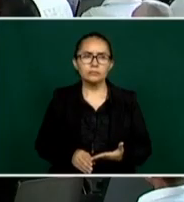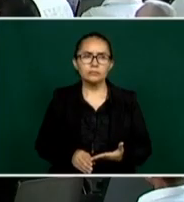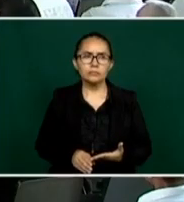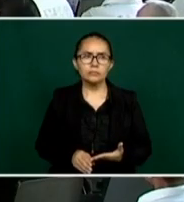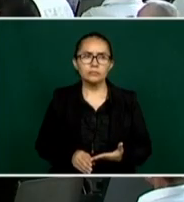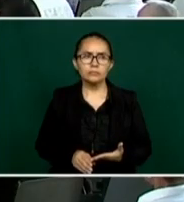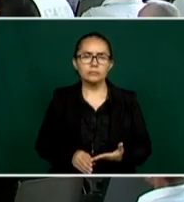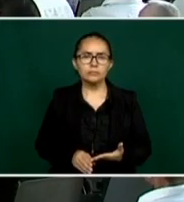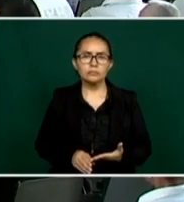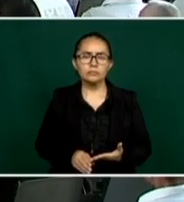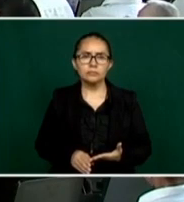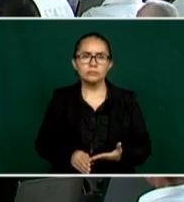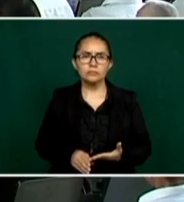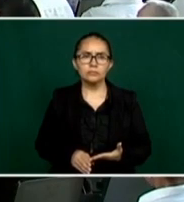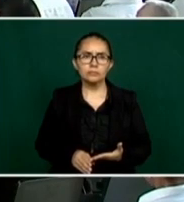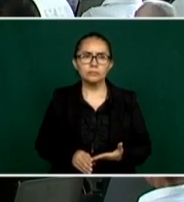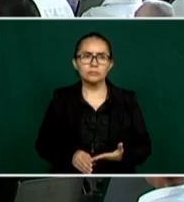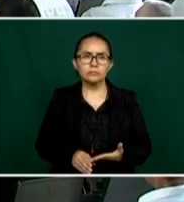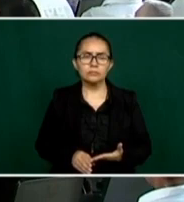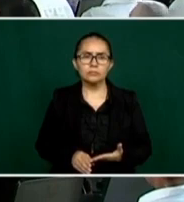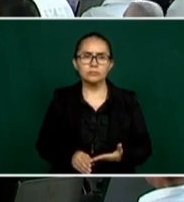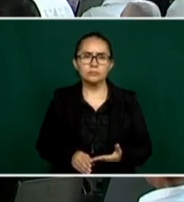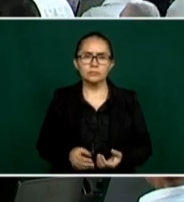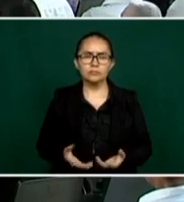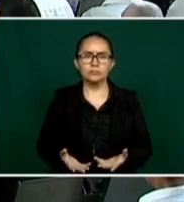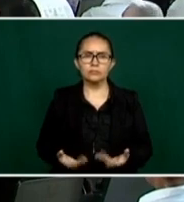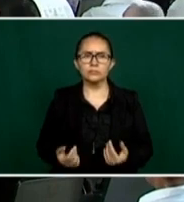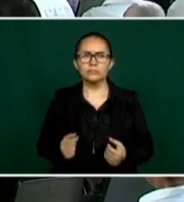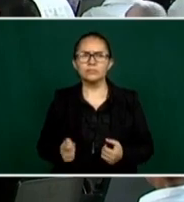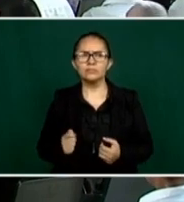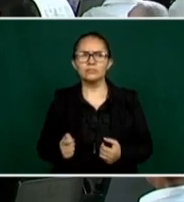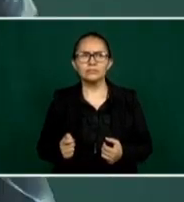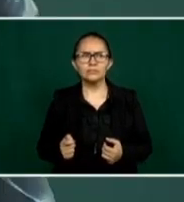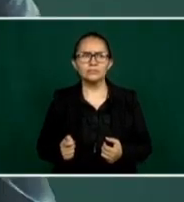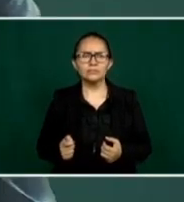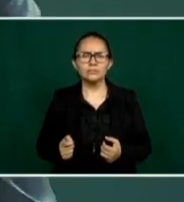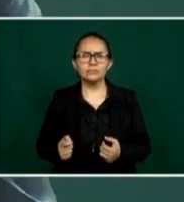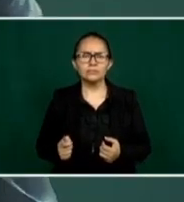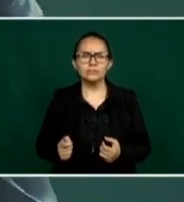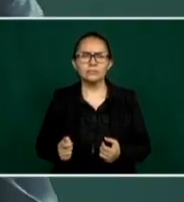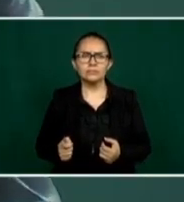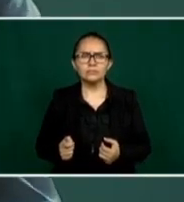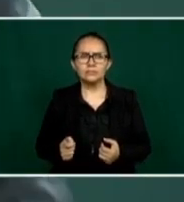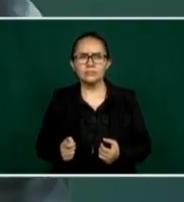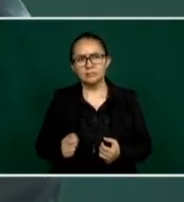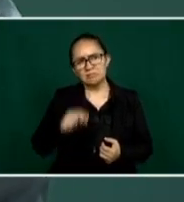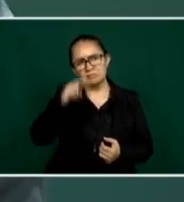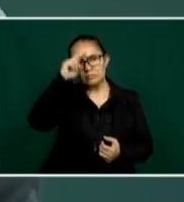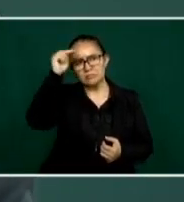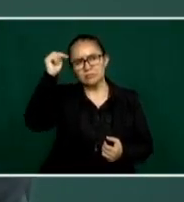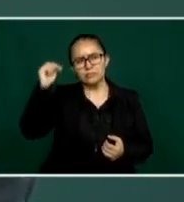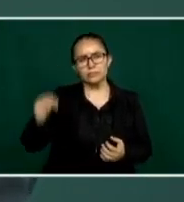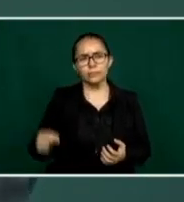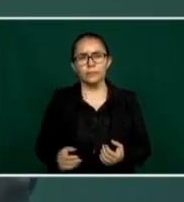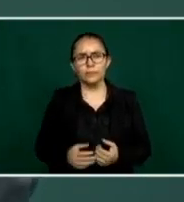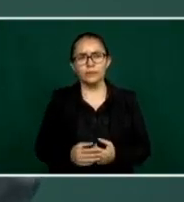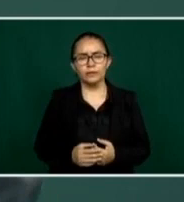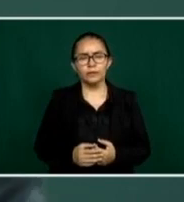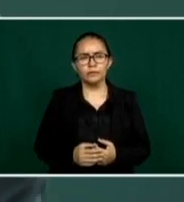en la Fiscalía General en ese sentido. Ministerios